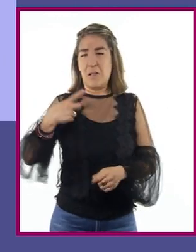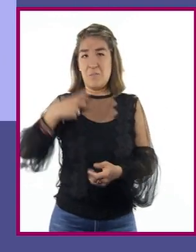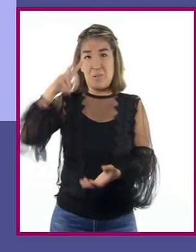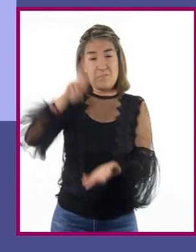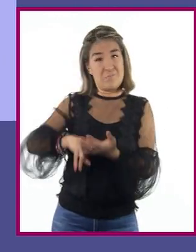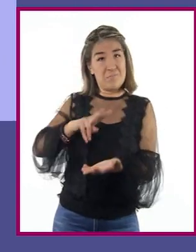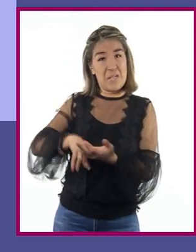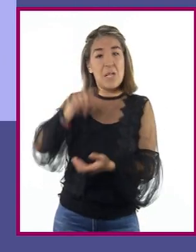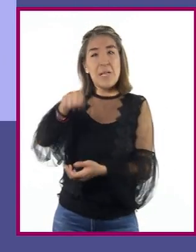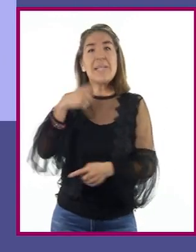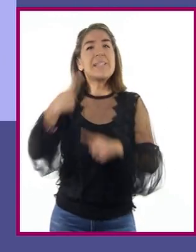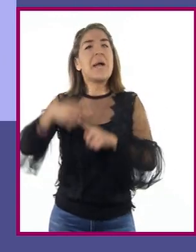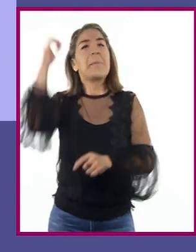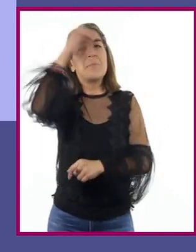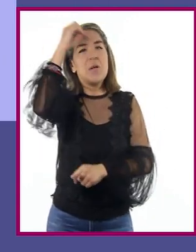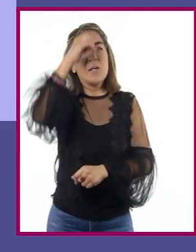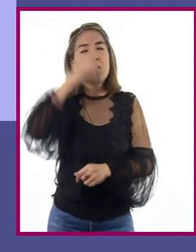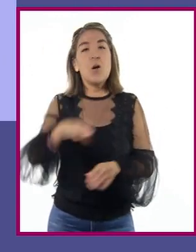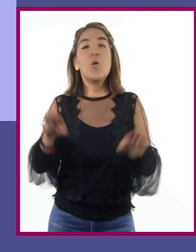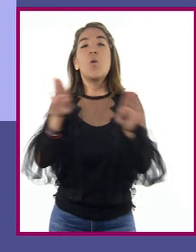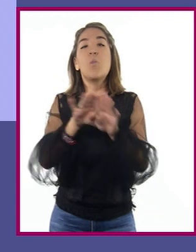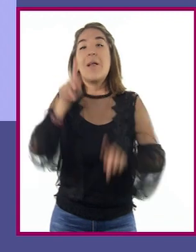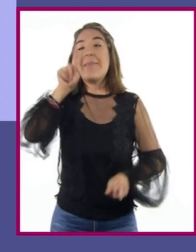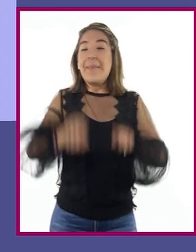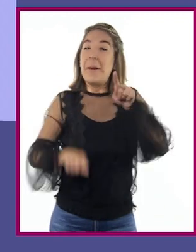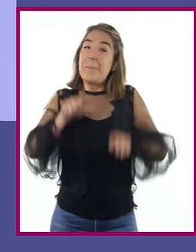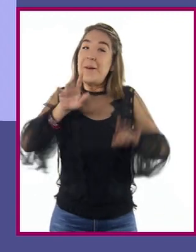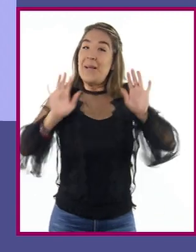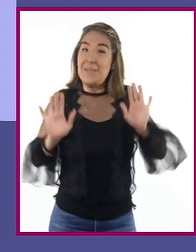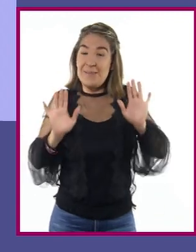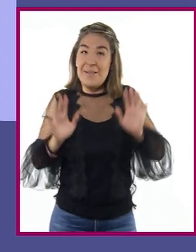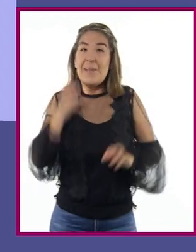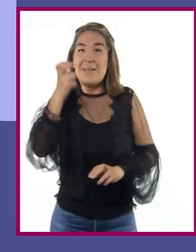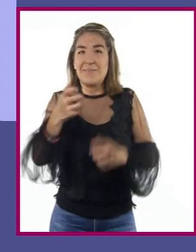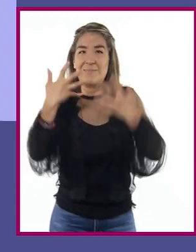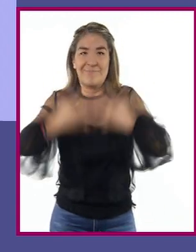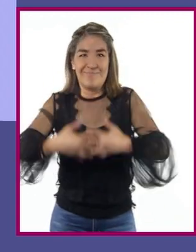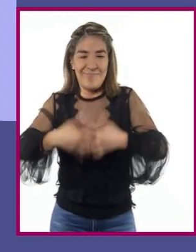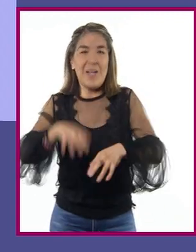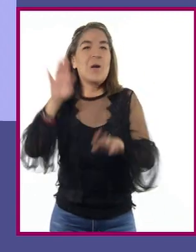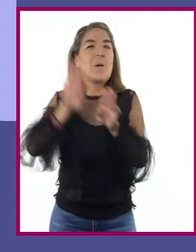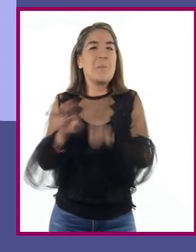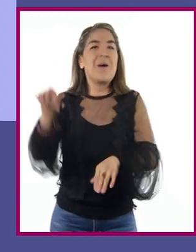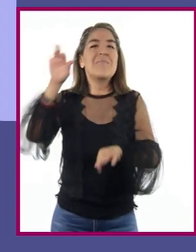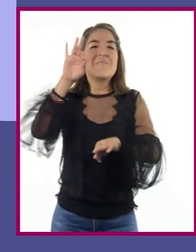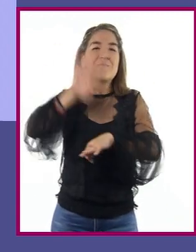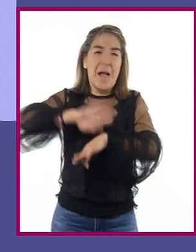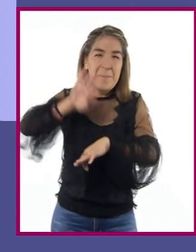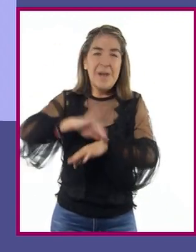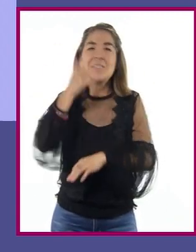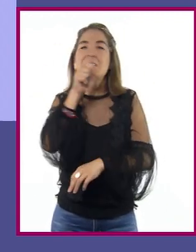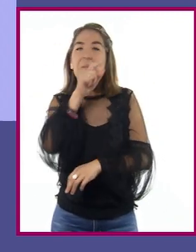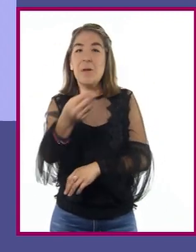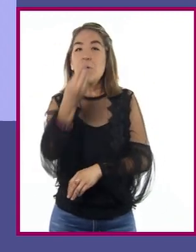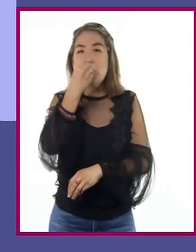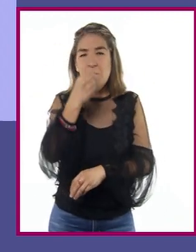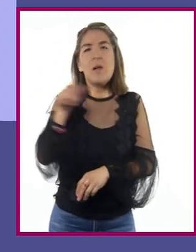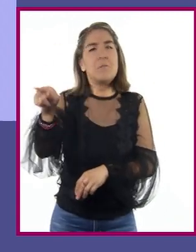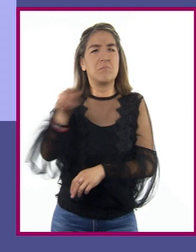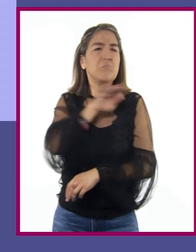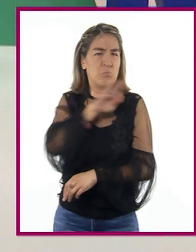de quienes opinan que, bajo ciertas circunstancias, como en la industria farmacéutica o alimenticia, es